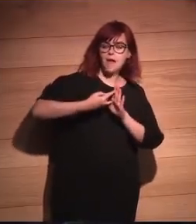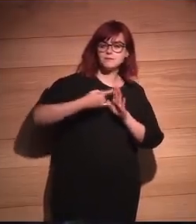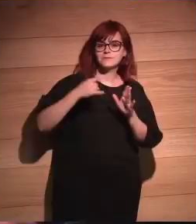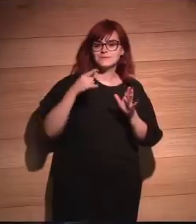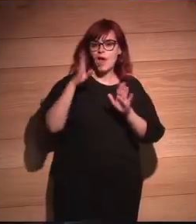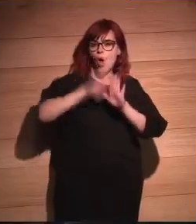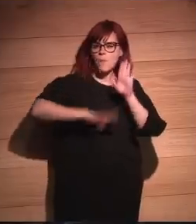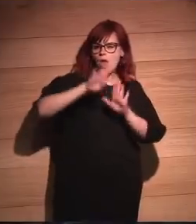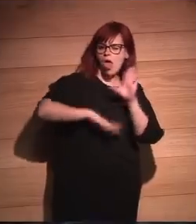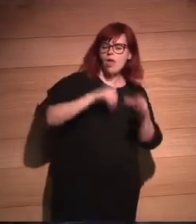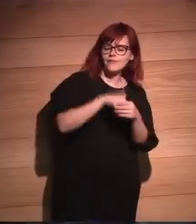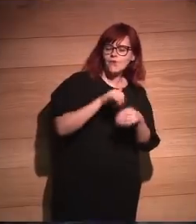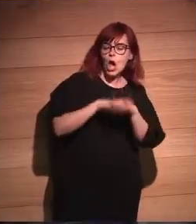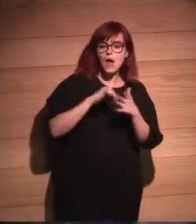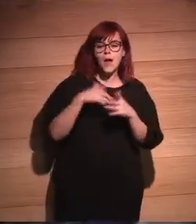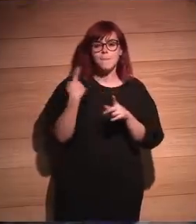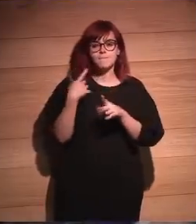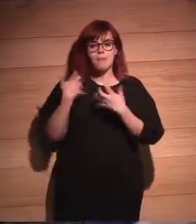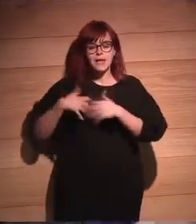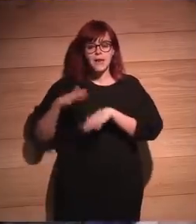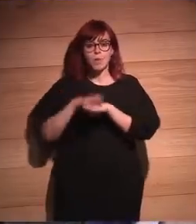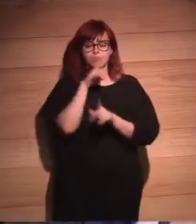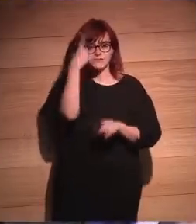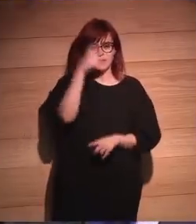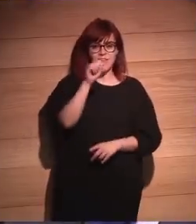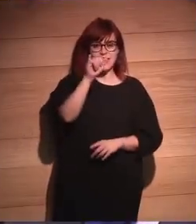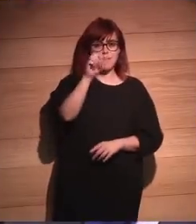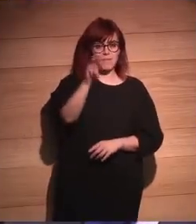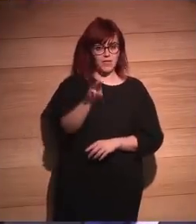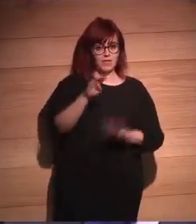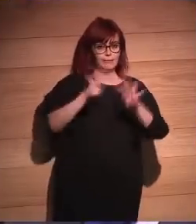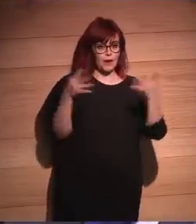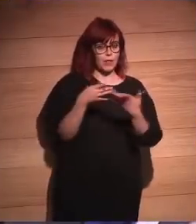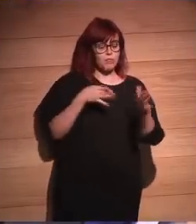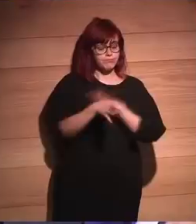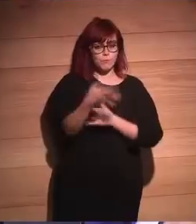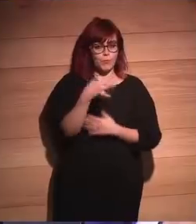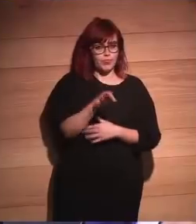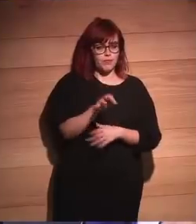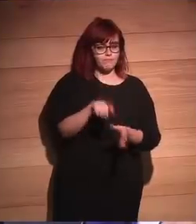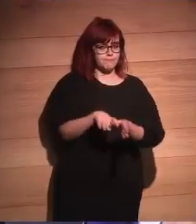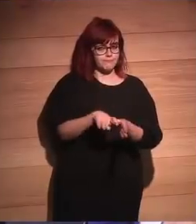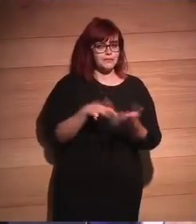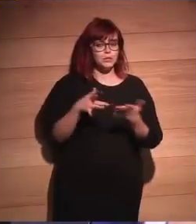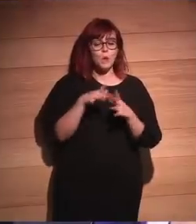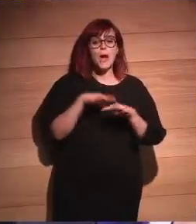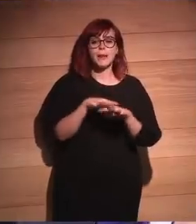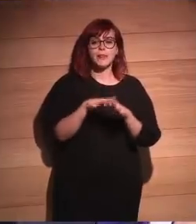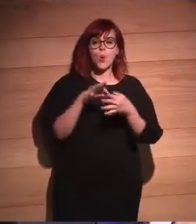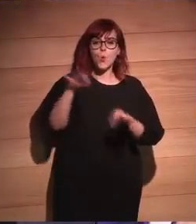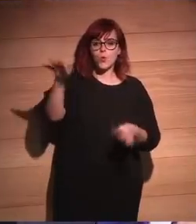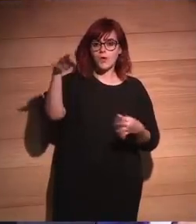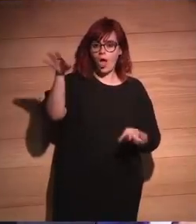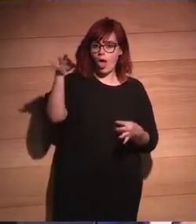operativos, equipos, y básicamente con tener un identificador que es el IP, te podías conectar a esa red, ¿no? La red se mantiene única